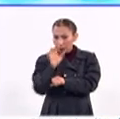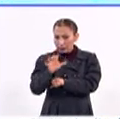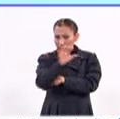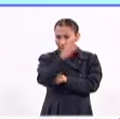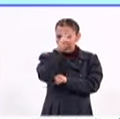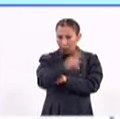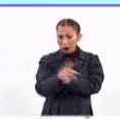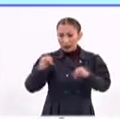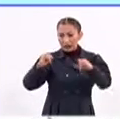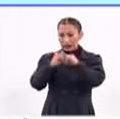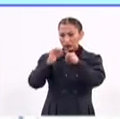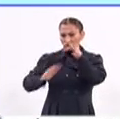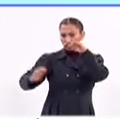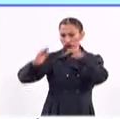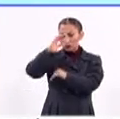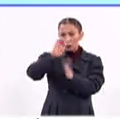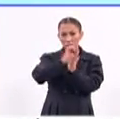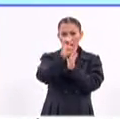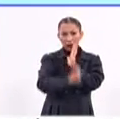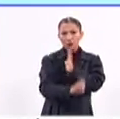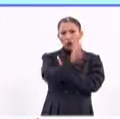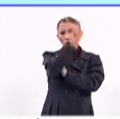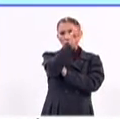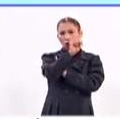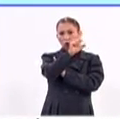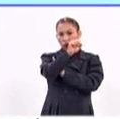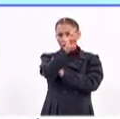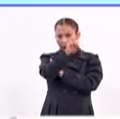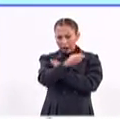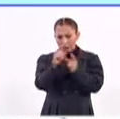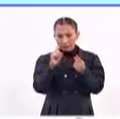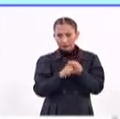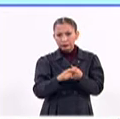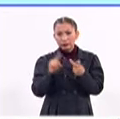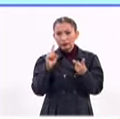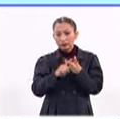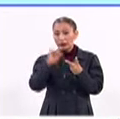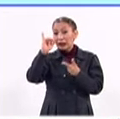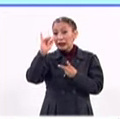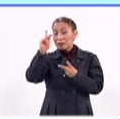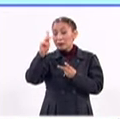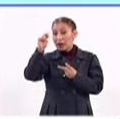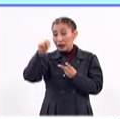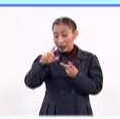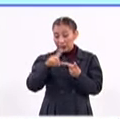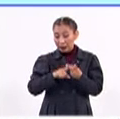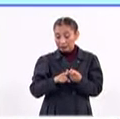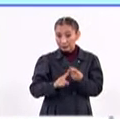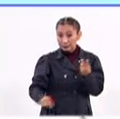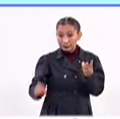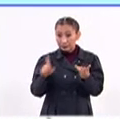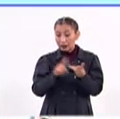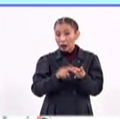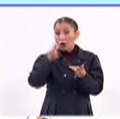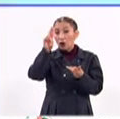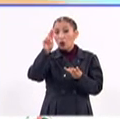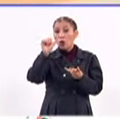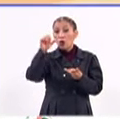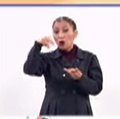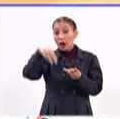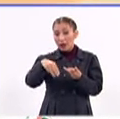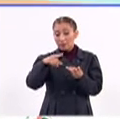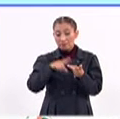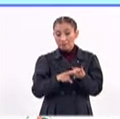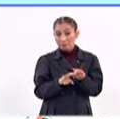país. Instituciones académicas como la Universidad Nacional Autónoma de México, el Instituto Politécnico Nacional, la Universidad